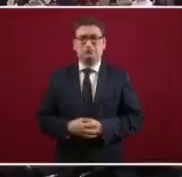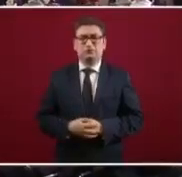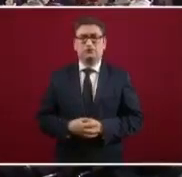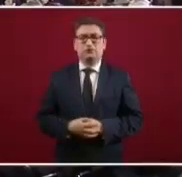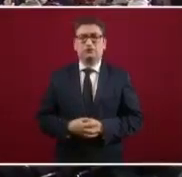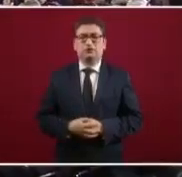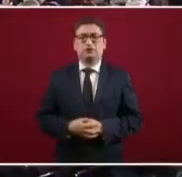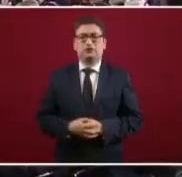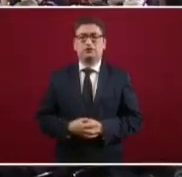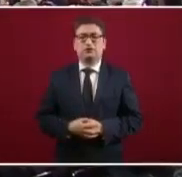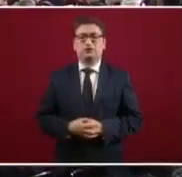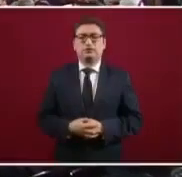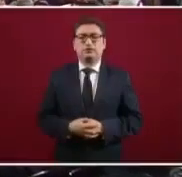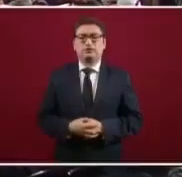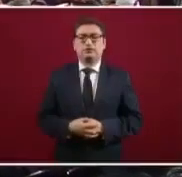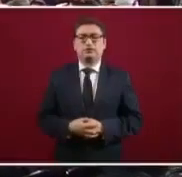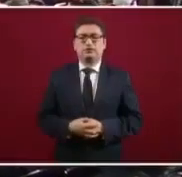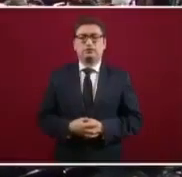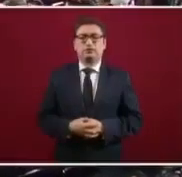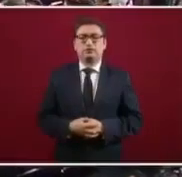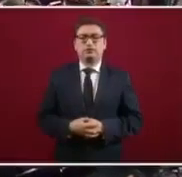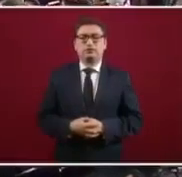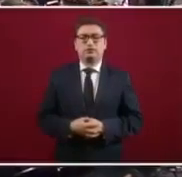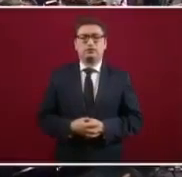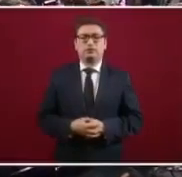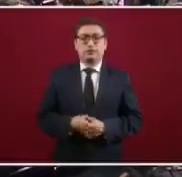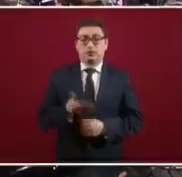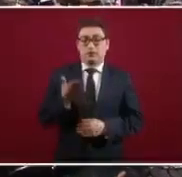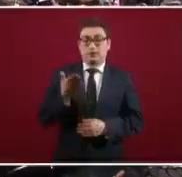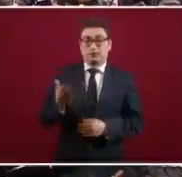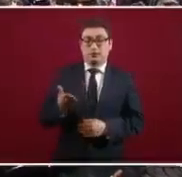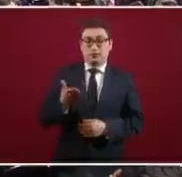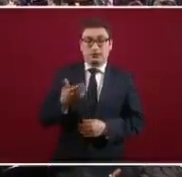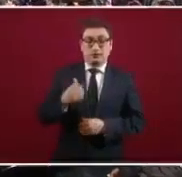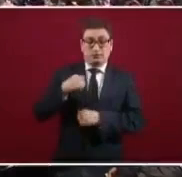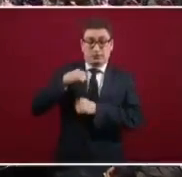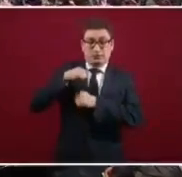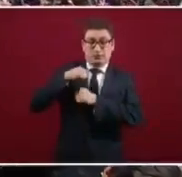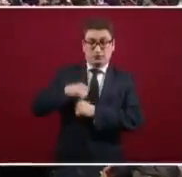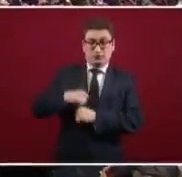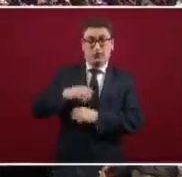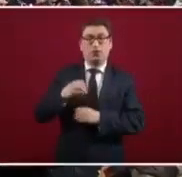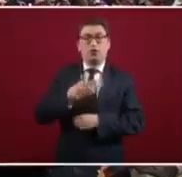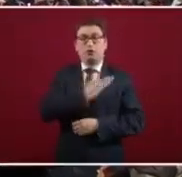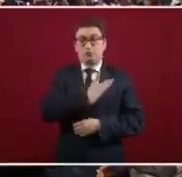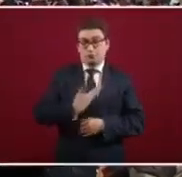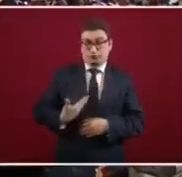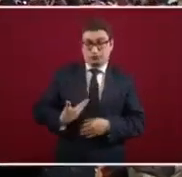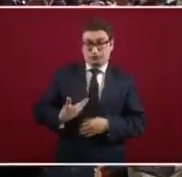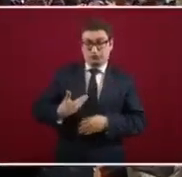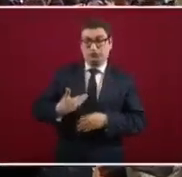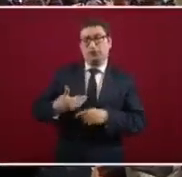el que se pueda revocar el mandato al presidente